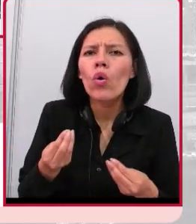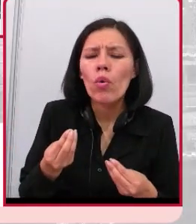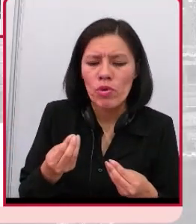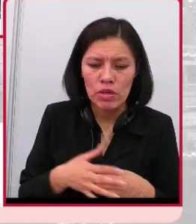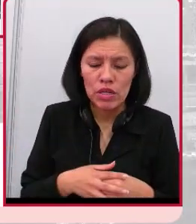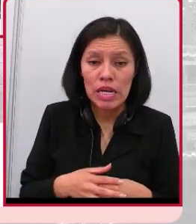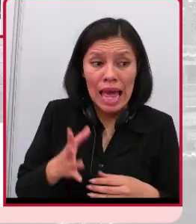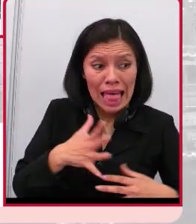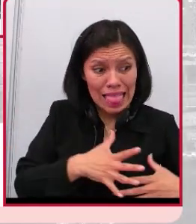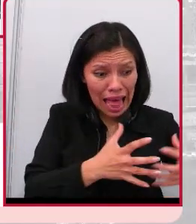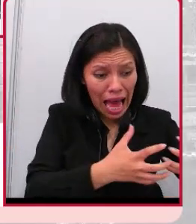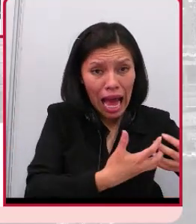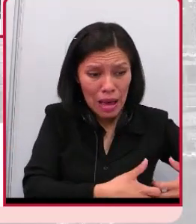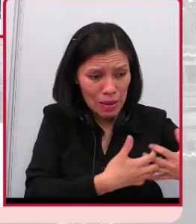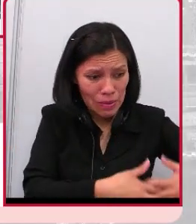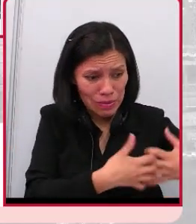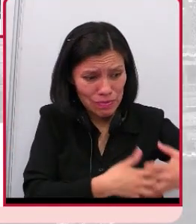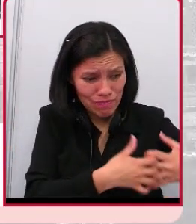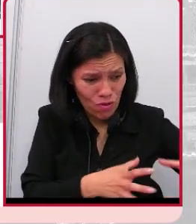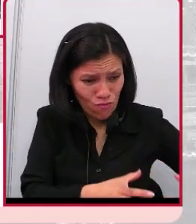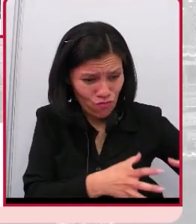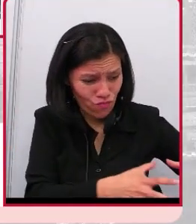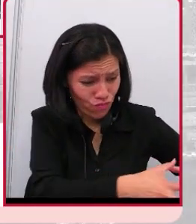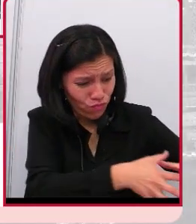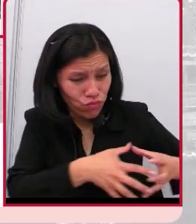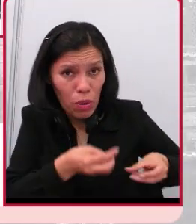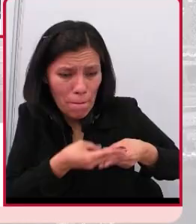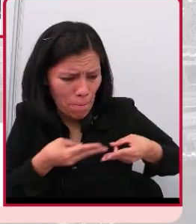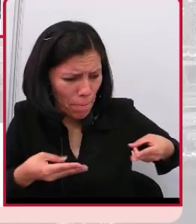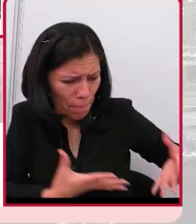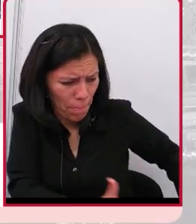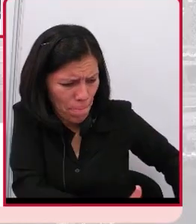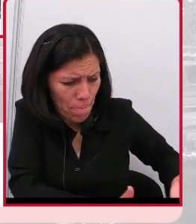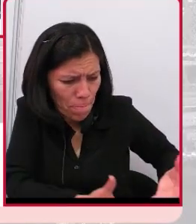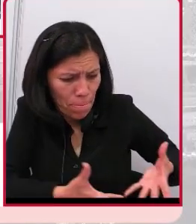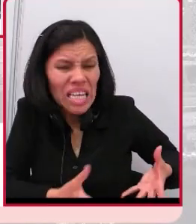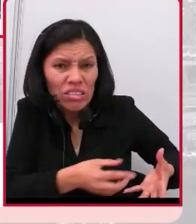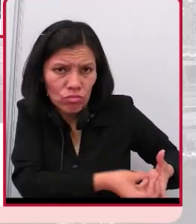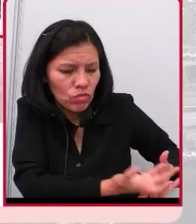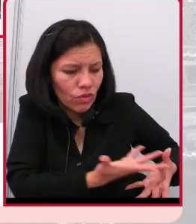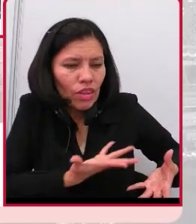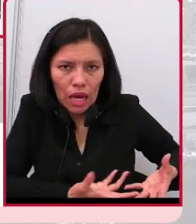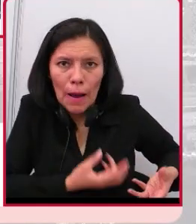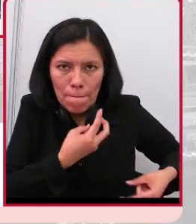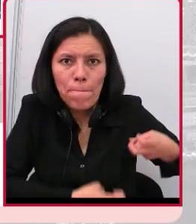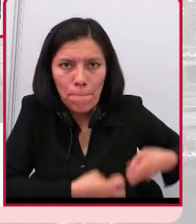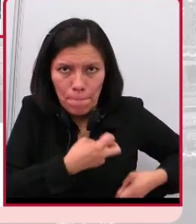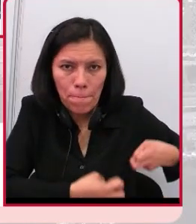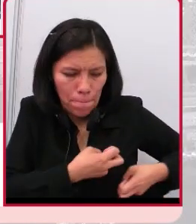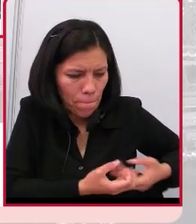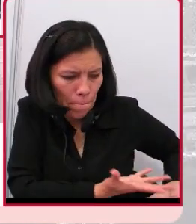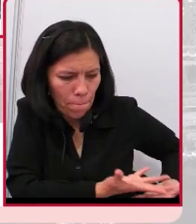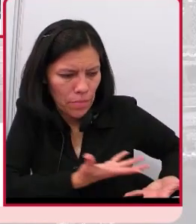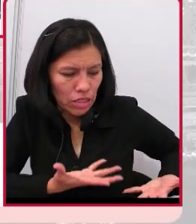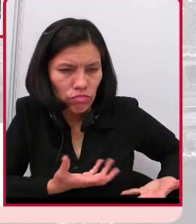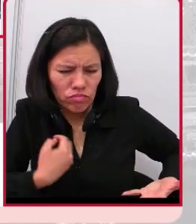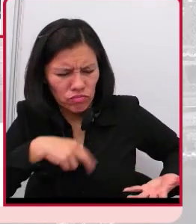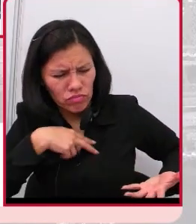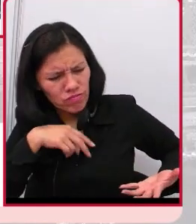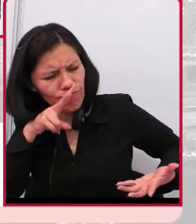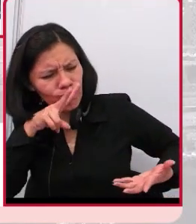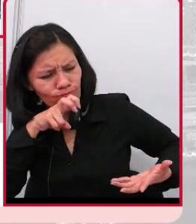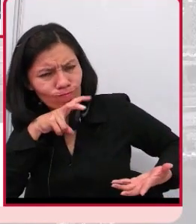proporciona información del proceso, nos proporciona el mineral y nos proporciona el problema. Nosotros desde el área de metalurgia y